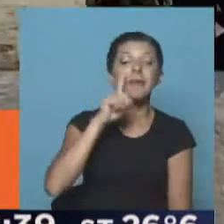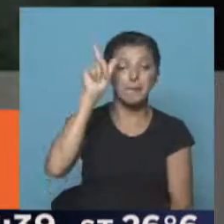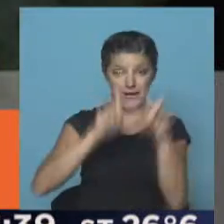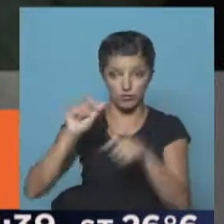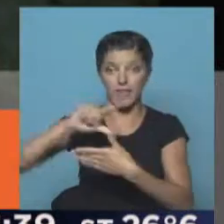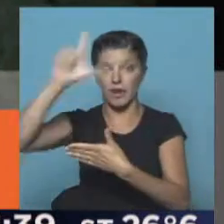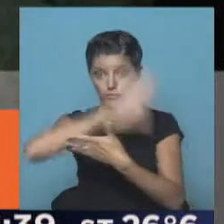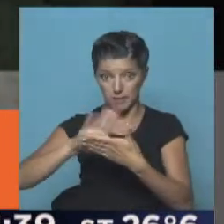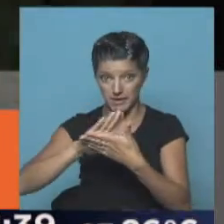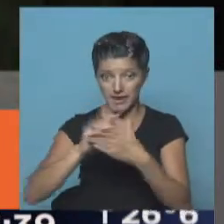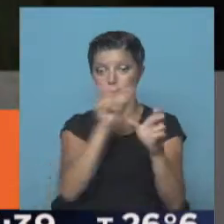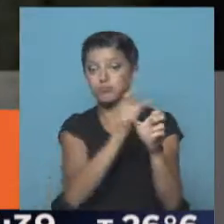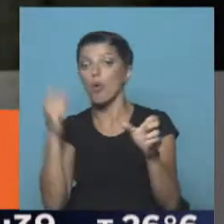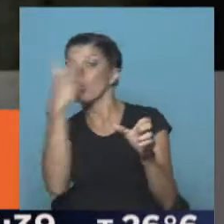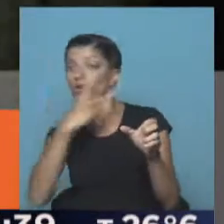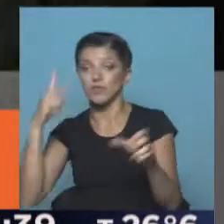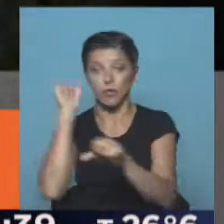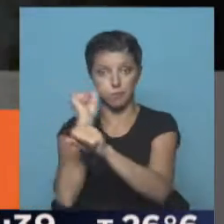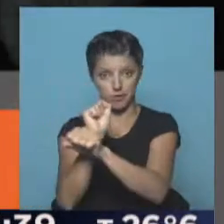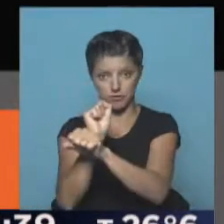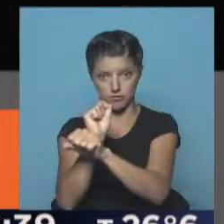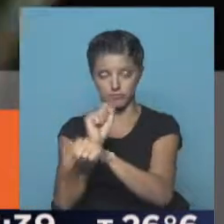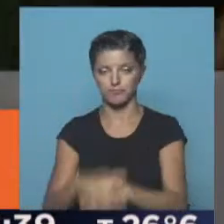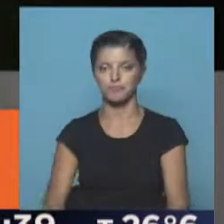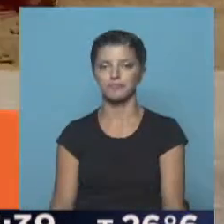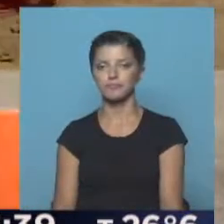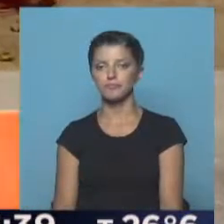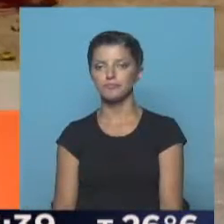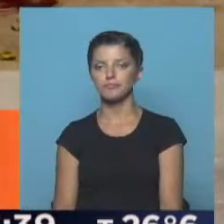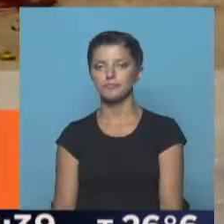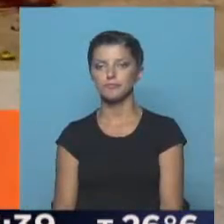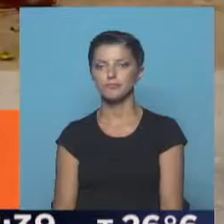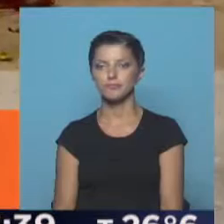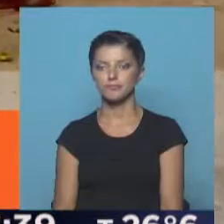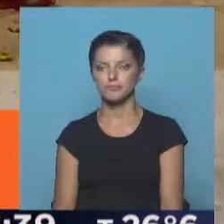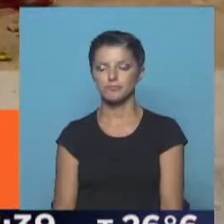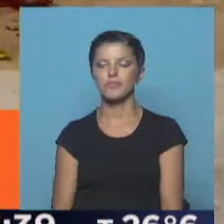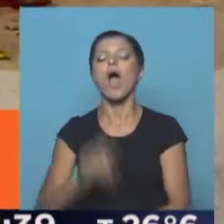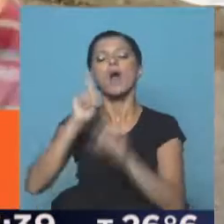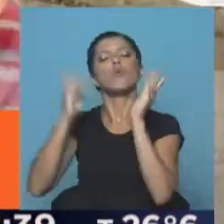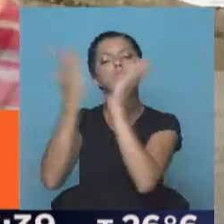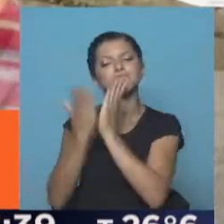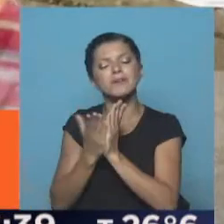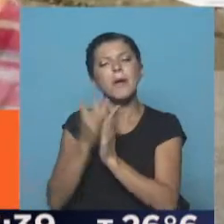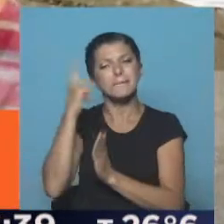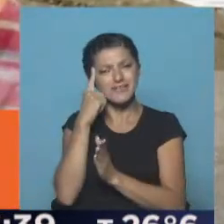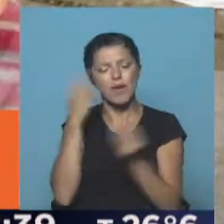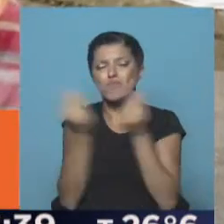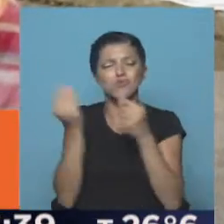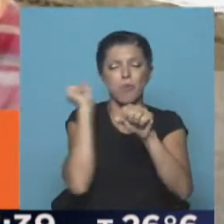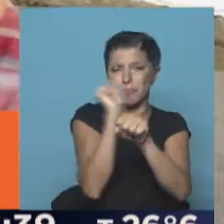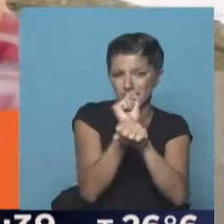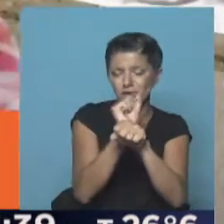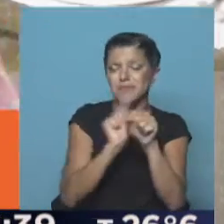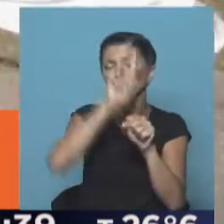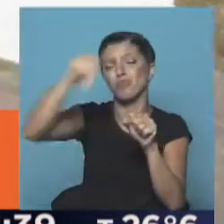latinoamericanos, hay 200 que están tras las rejas. Para los analistas, la superpoblación es la madre de